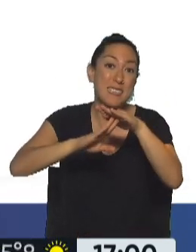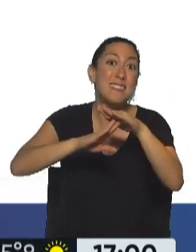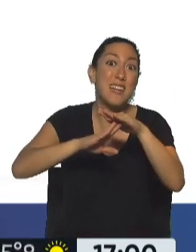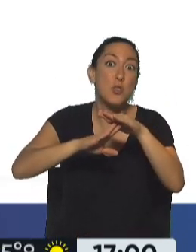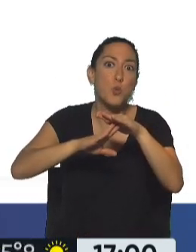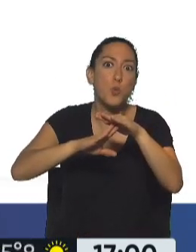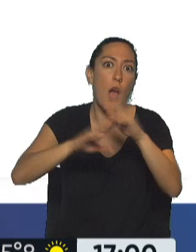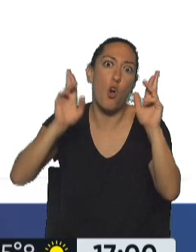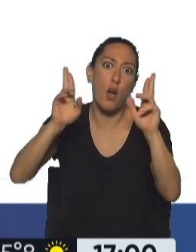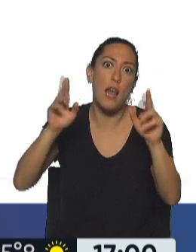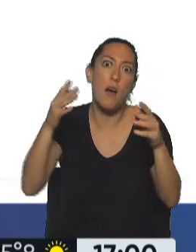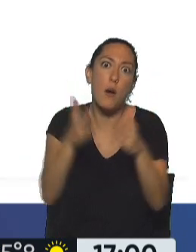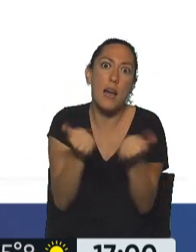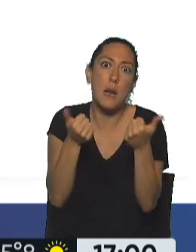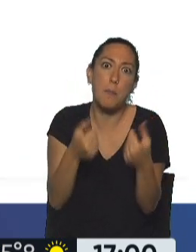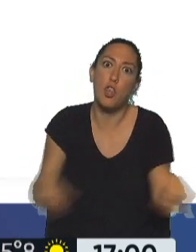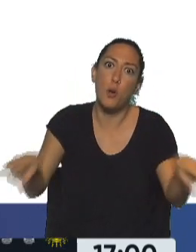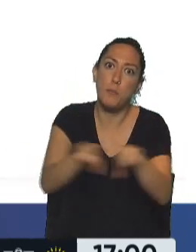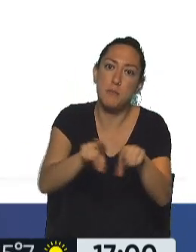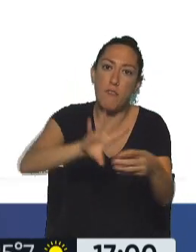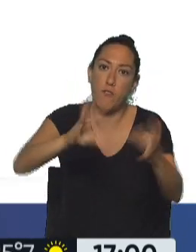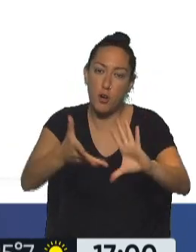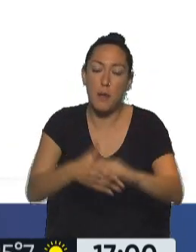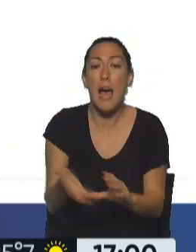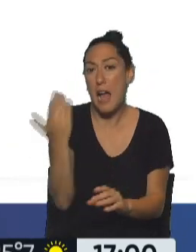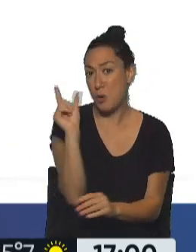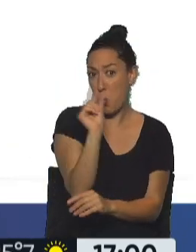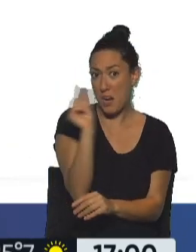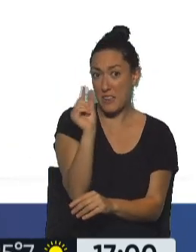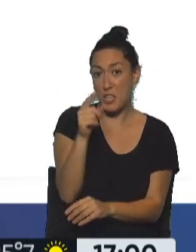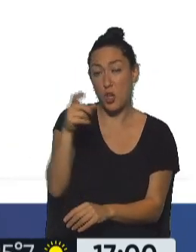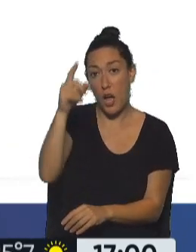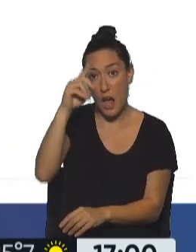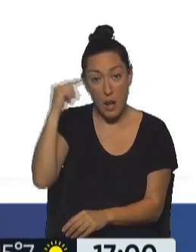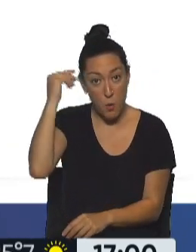Twitter del presidente de la Nación, Alberto Fernández, hace instantes, información de último momento.